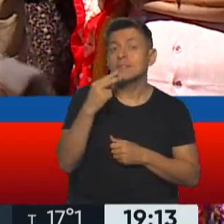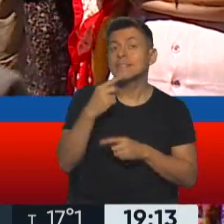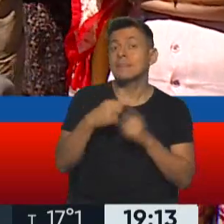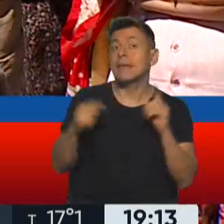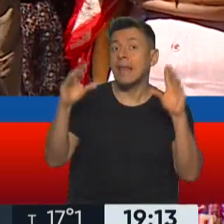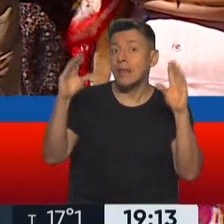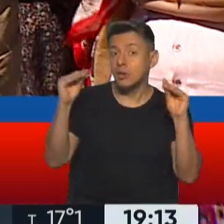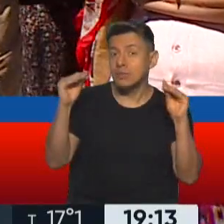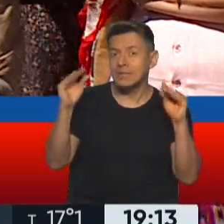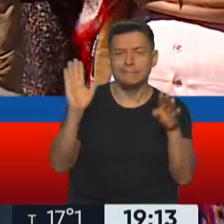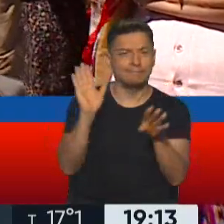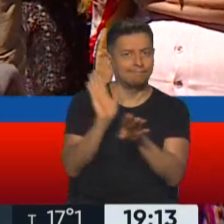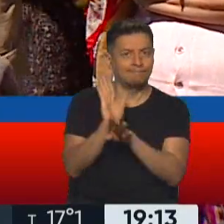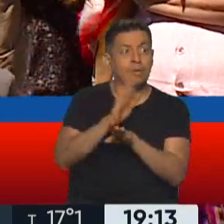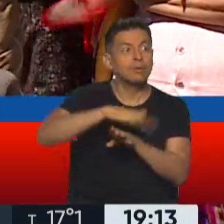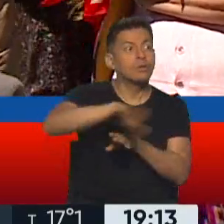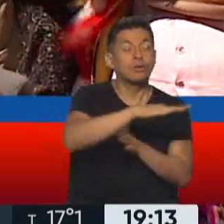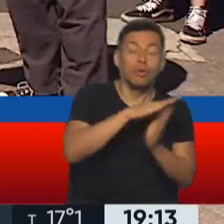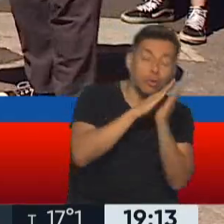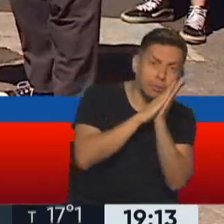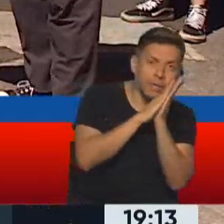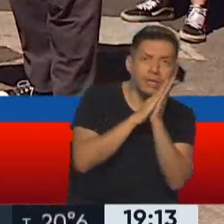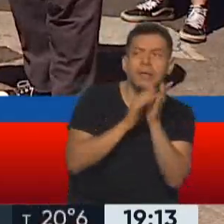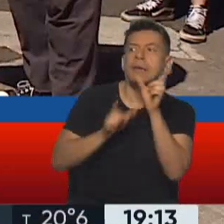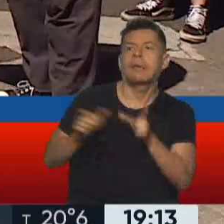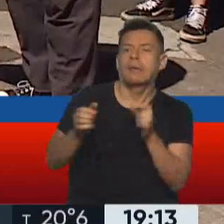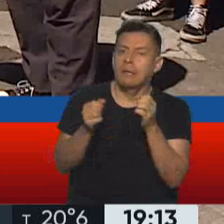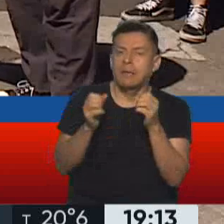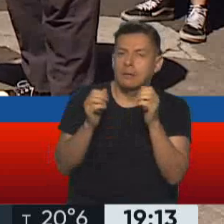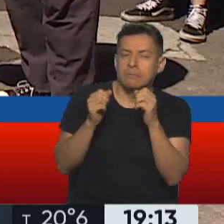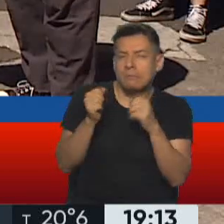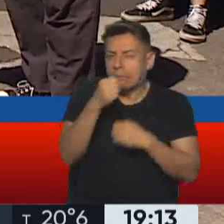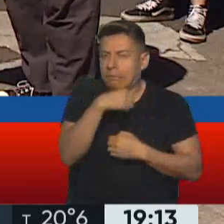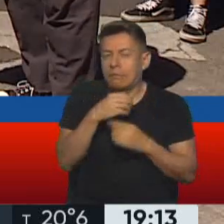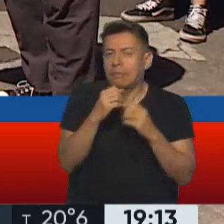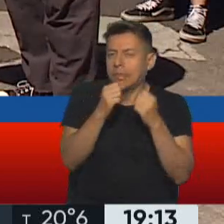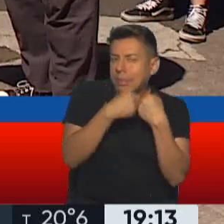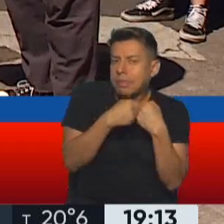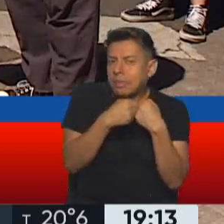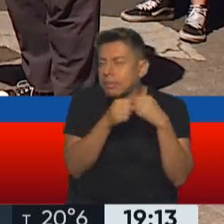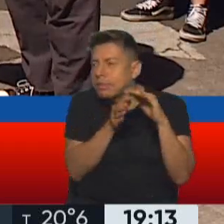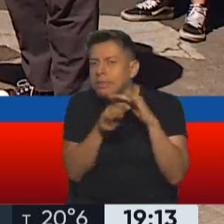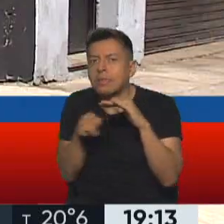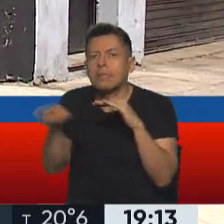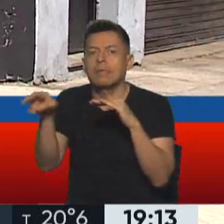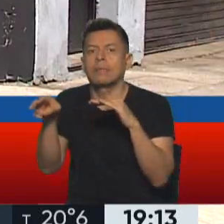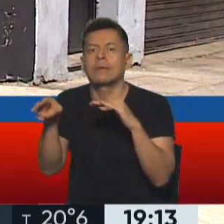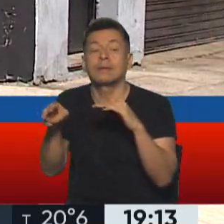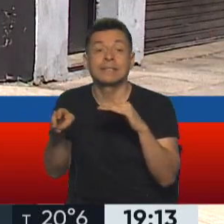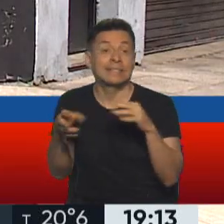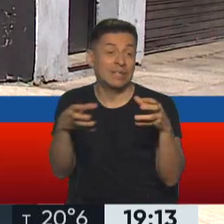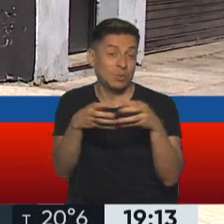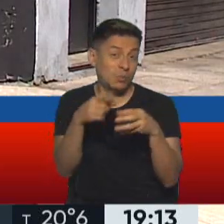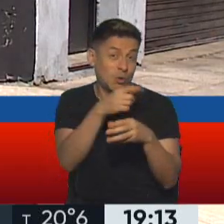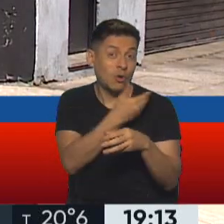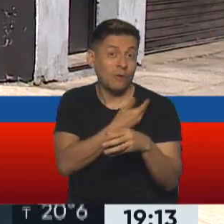o sea cuando todo el mundo está durmiendo en sus casas muy a las escondidas vino una cuadrilla del